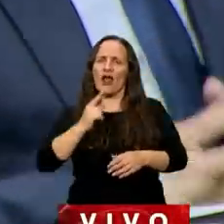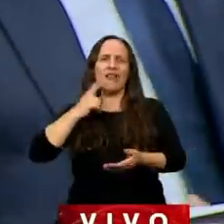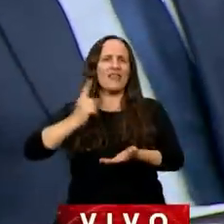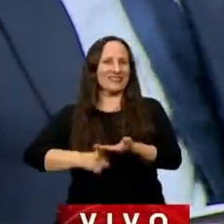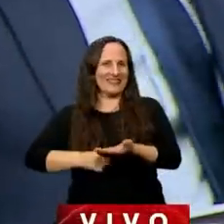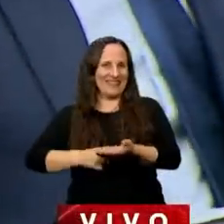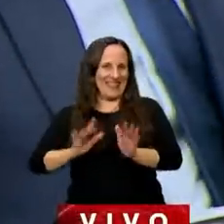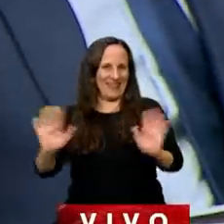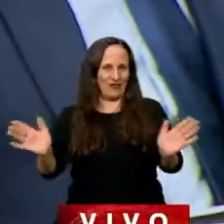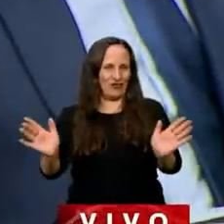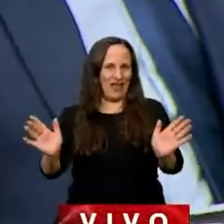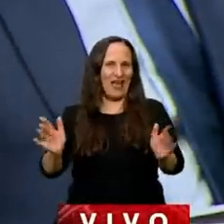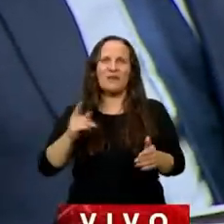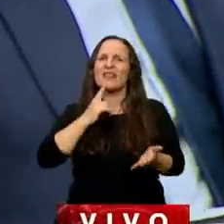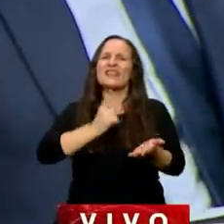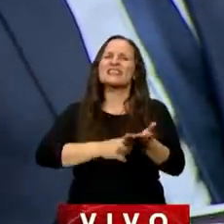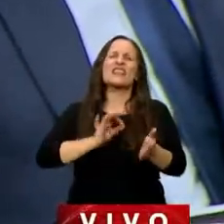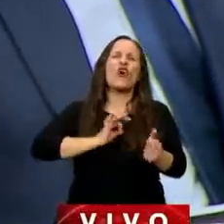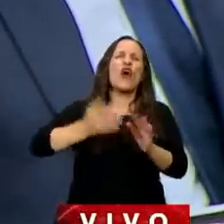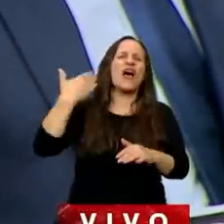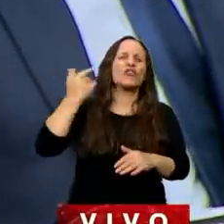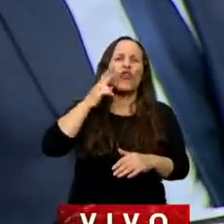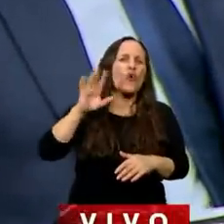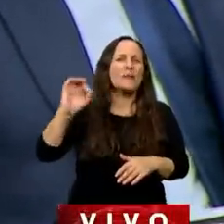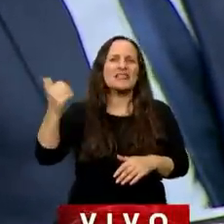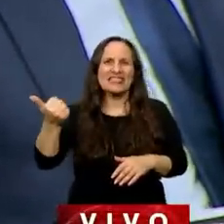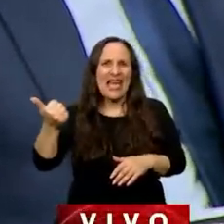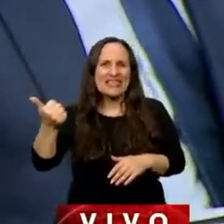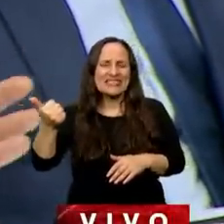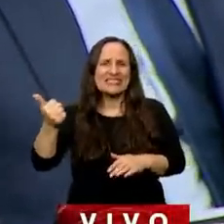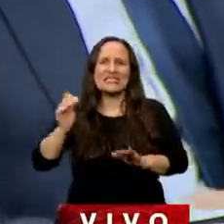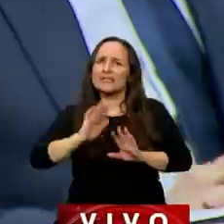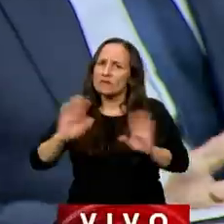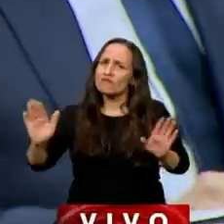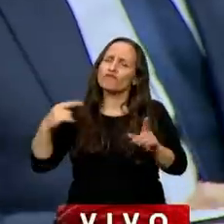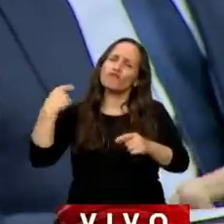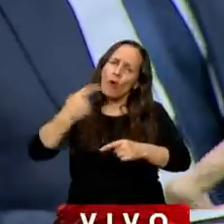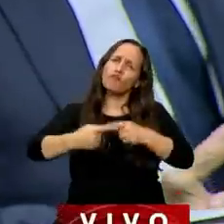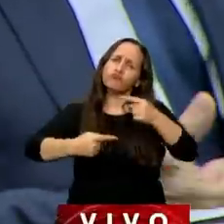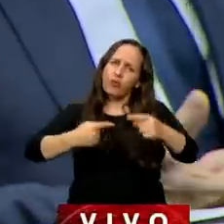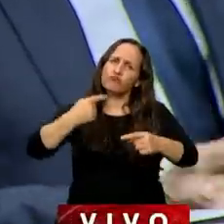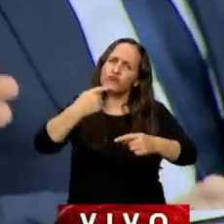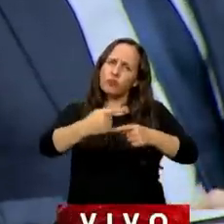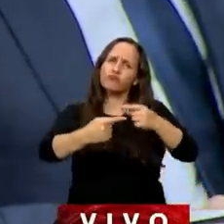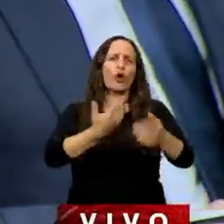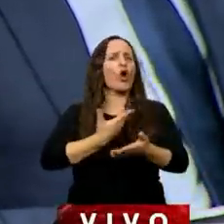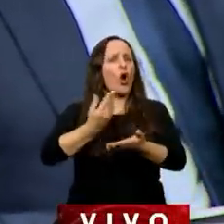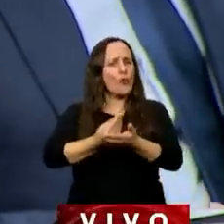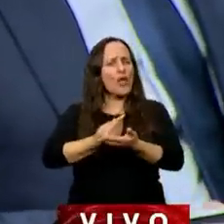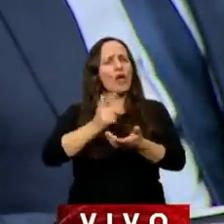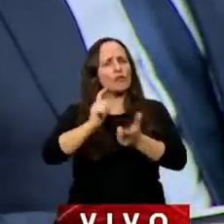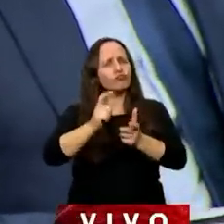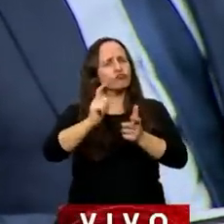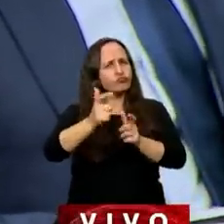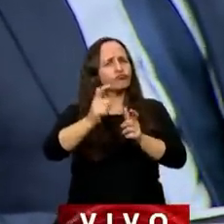nosotros. La decidieron en el año 2006 y ha existido una continuidad, gobierno tras gobierno,